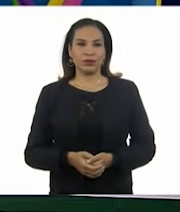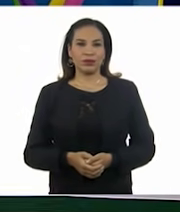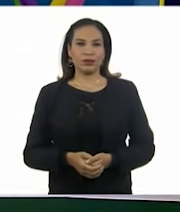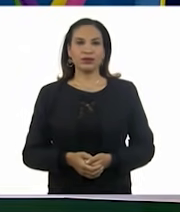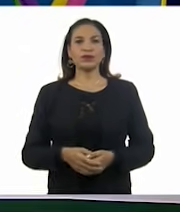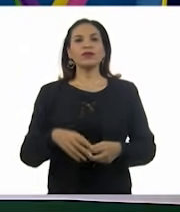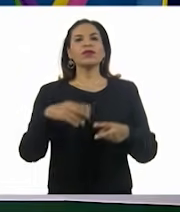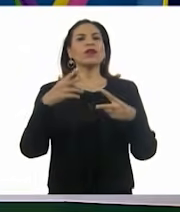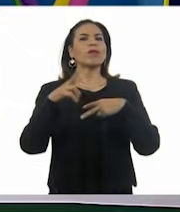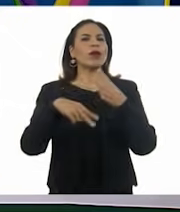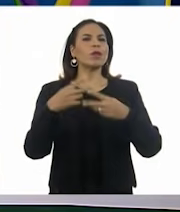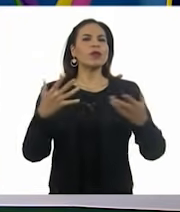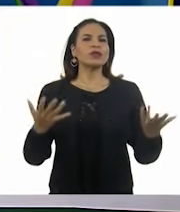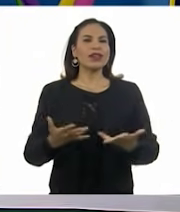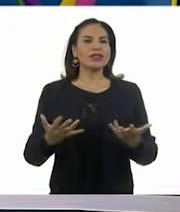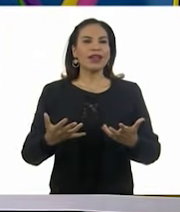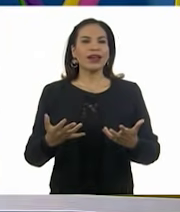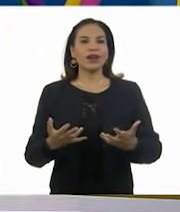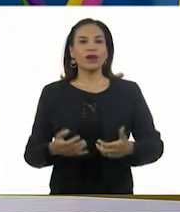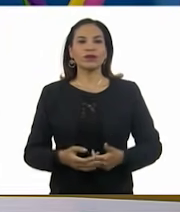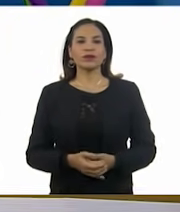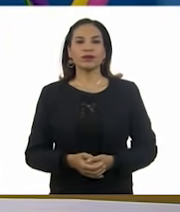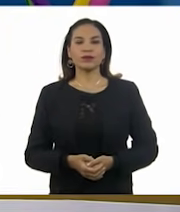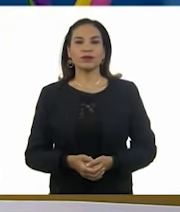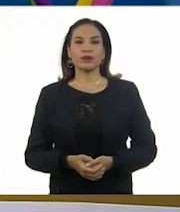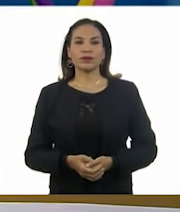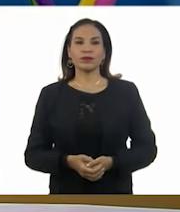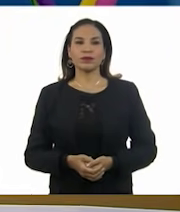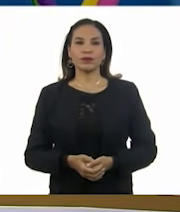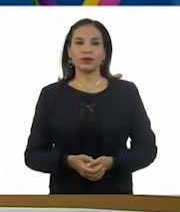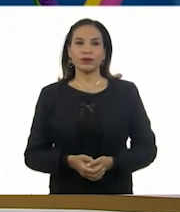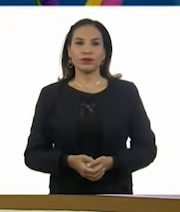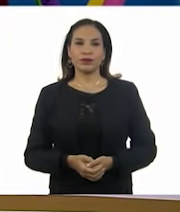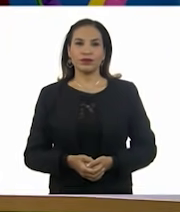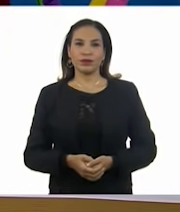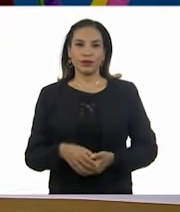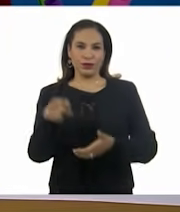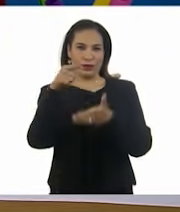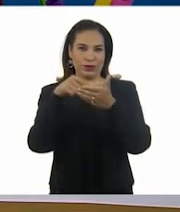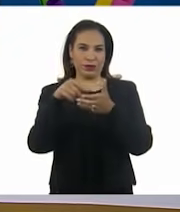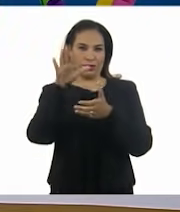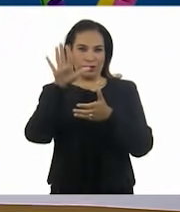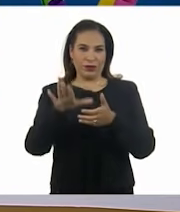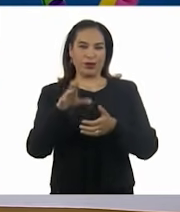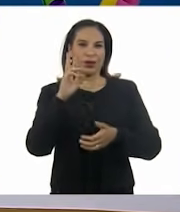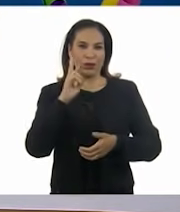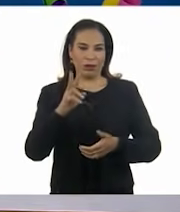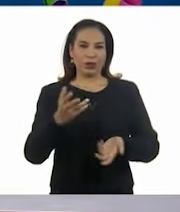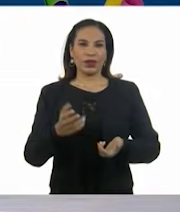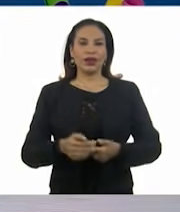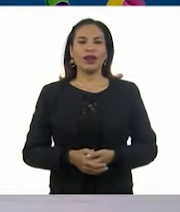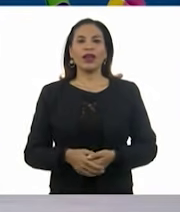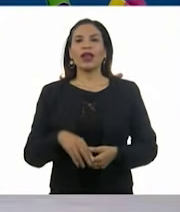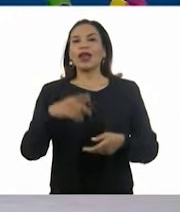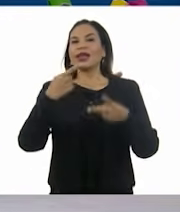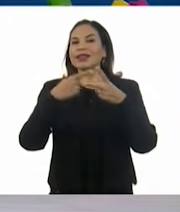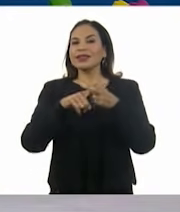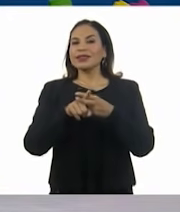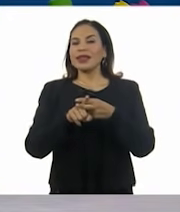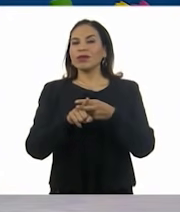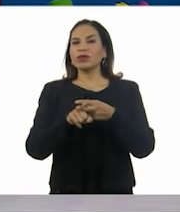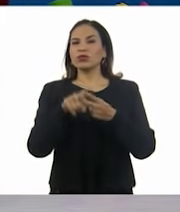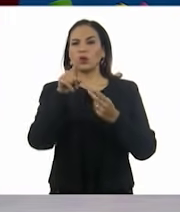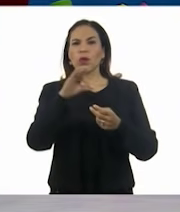Y vamos a hacerlo en este espacio, ¿te parece? Me parece. Muy bien, entonces vamos a iniciar.